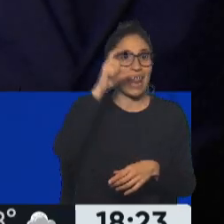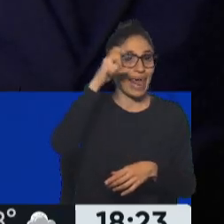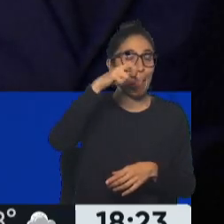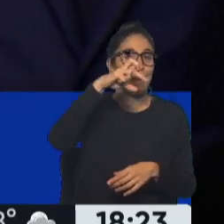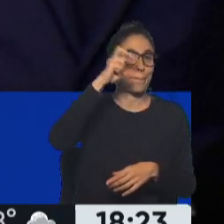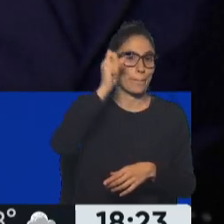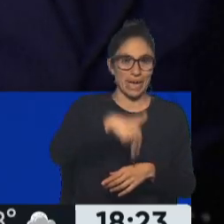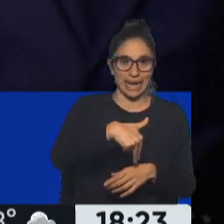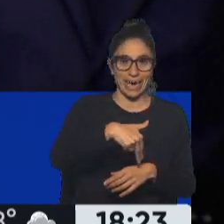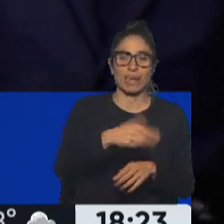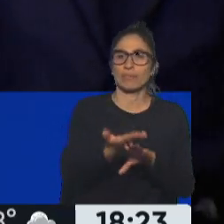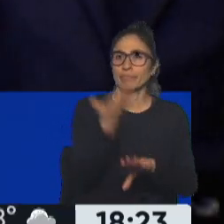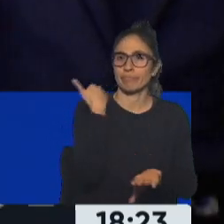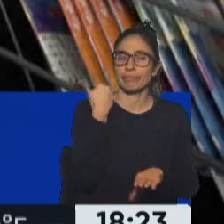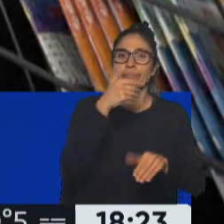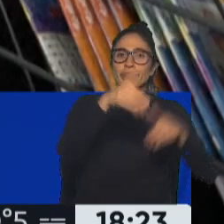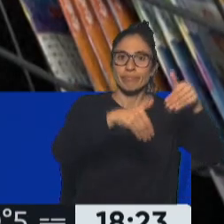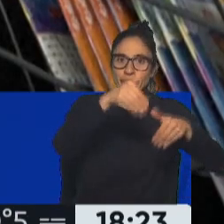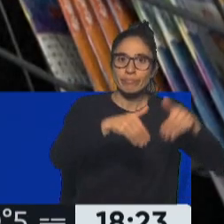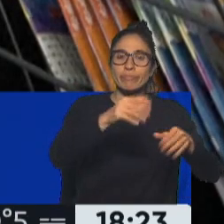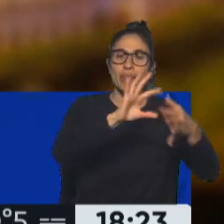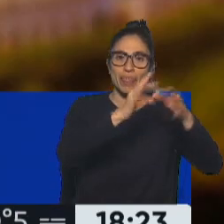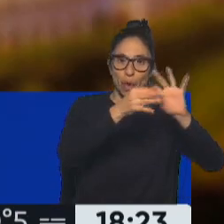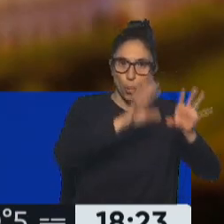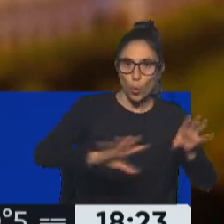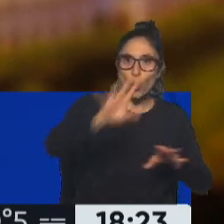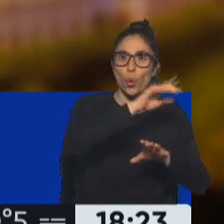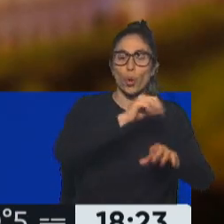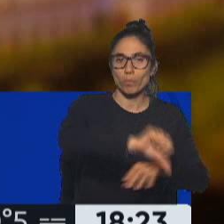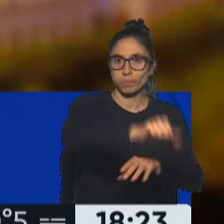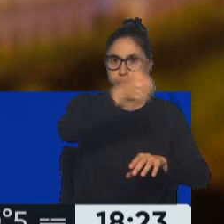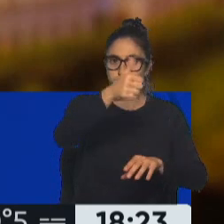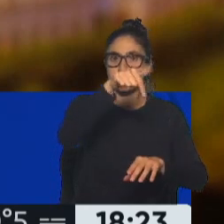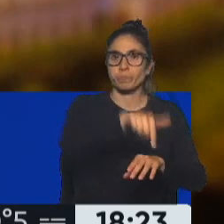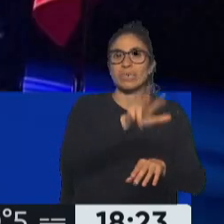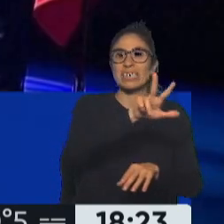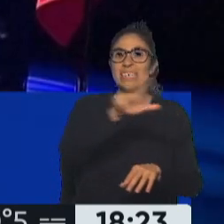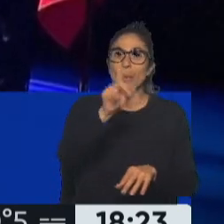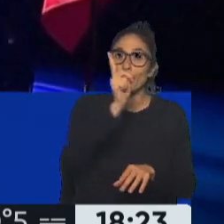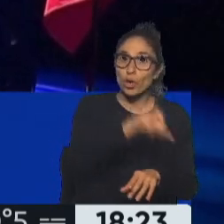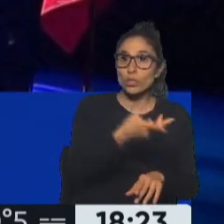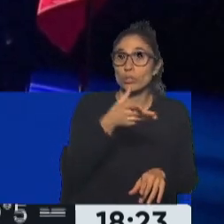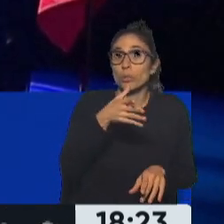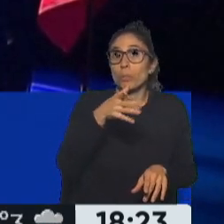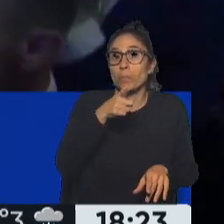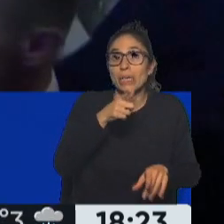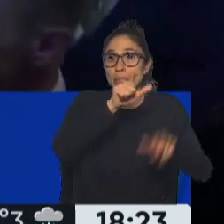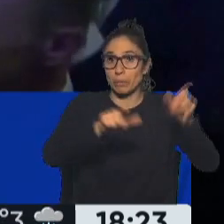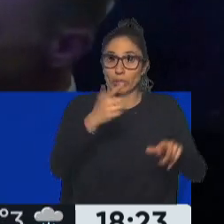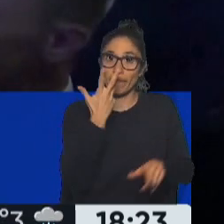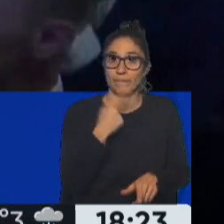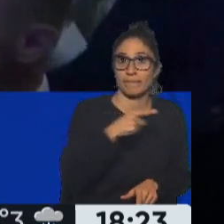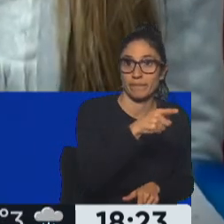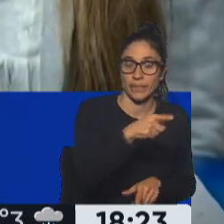forma contundente las elecciones europeas, concentra el 33% de las preferencias del electorado, según la última encuesta elaborada por